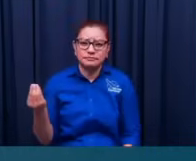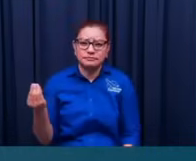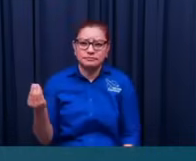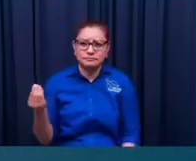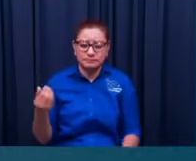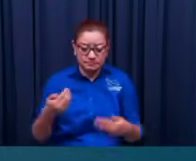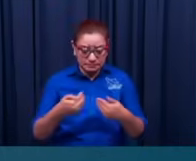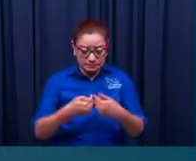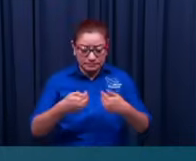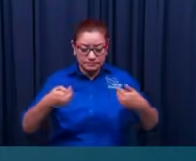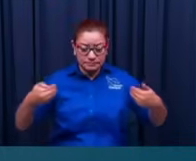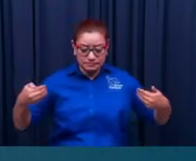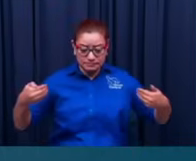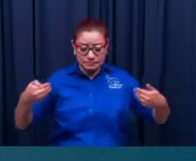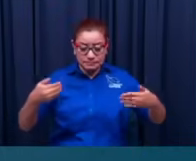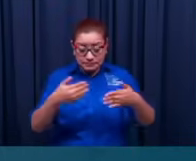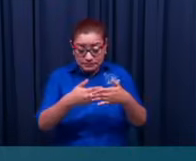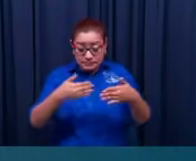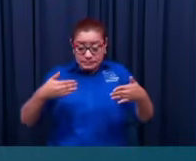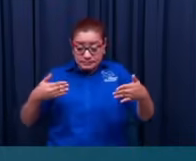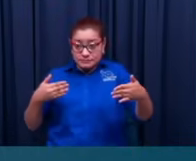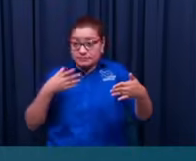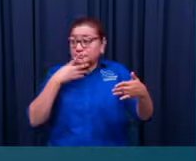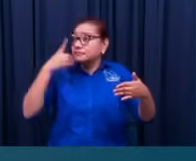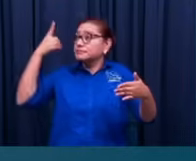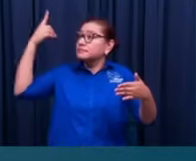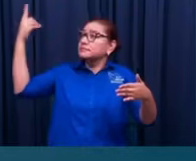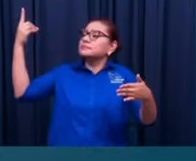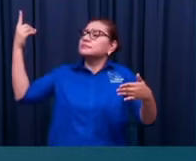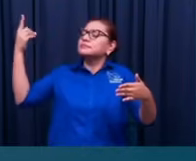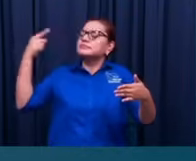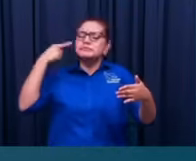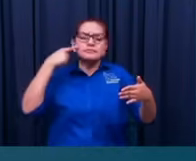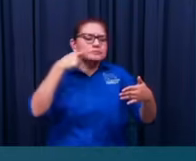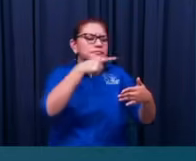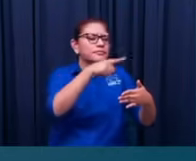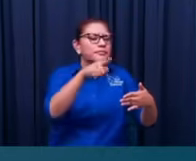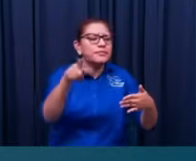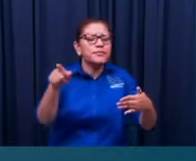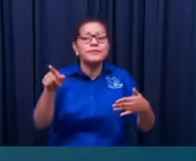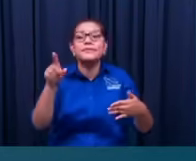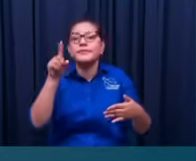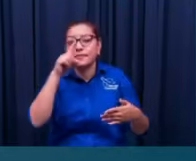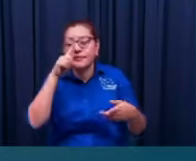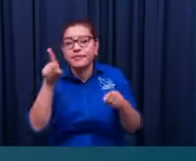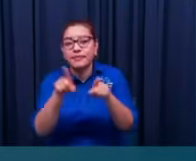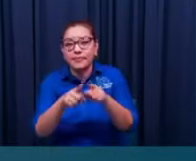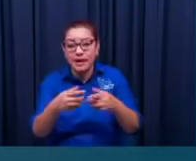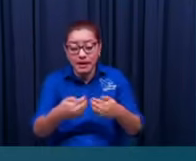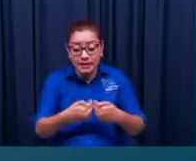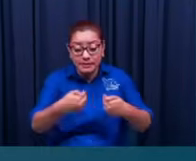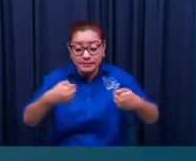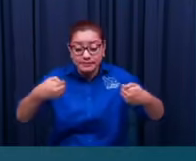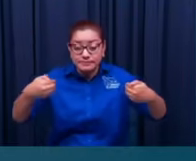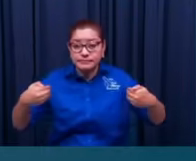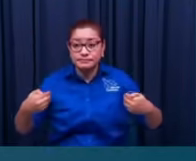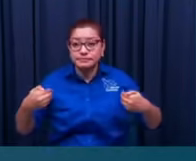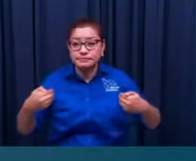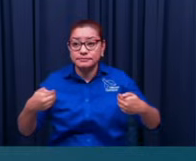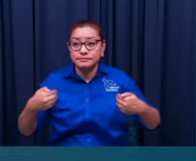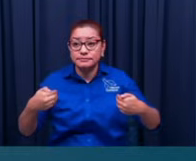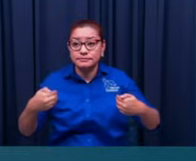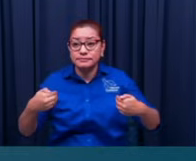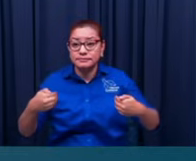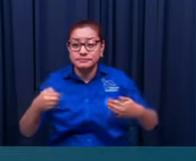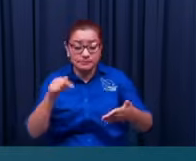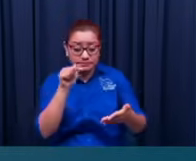Nos tenemos que apartar para Dios, pero tenemos que apartar de algo. Y aquí dice que hay que apartarse